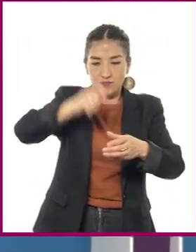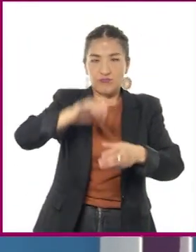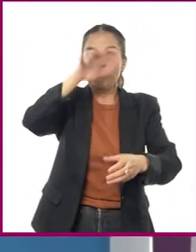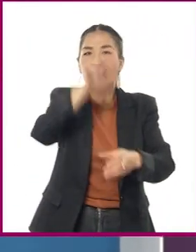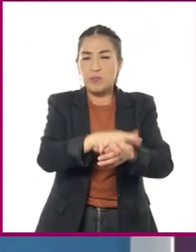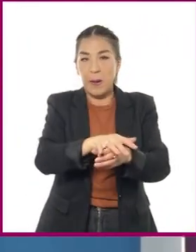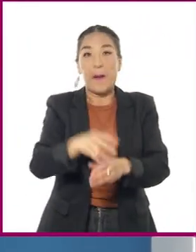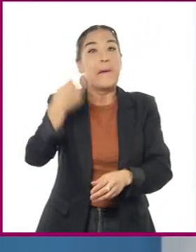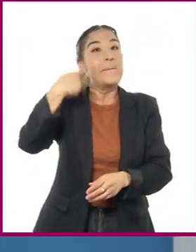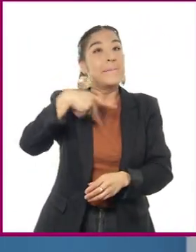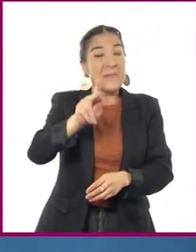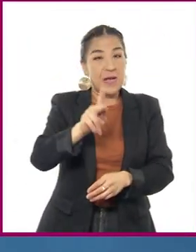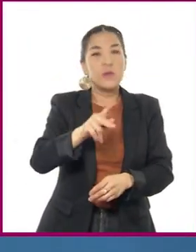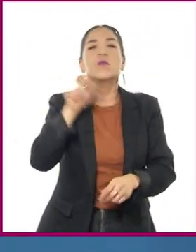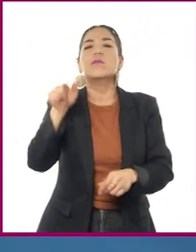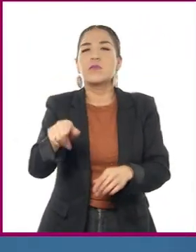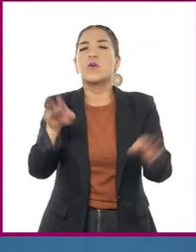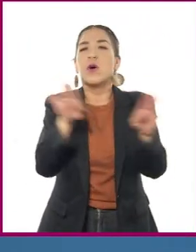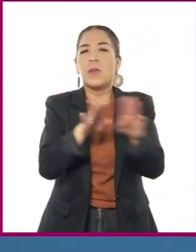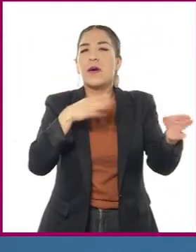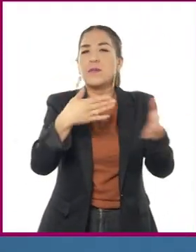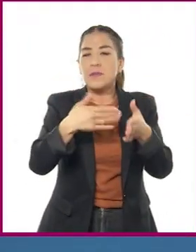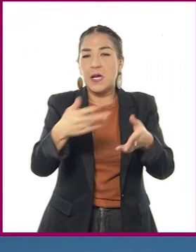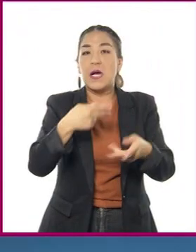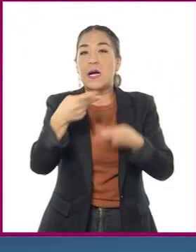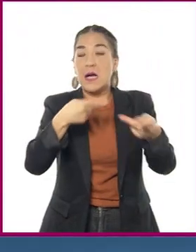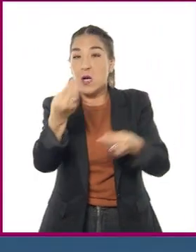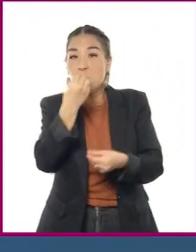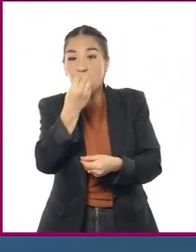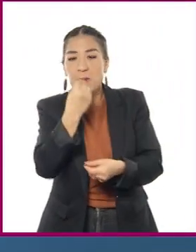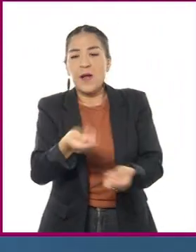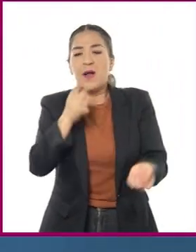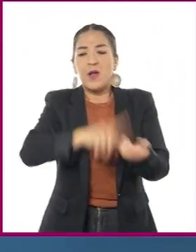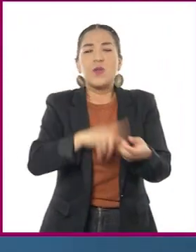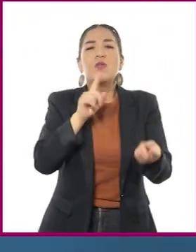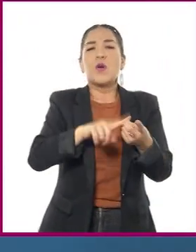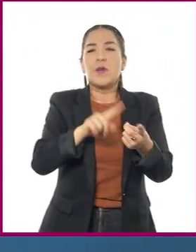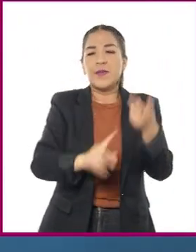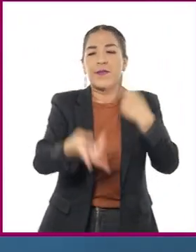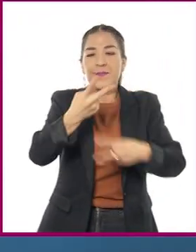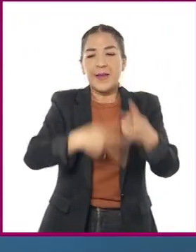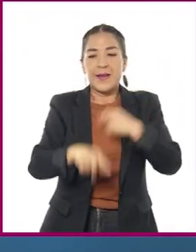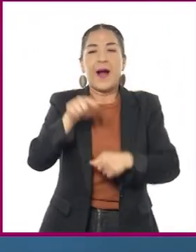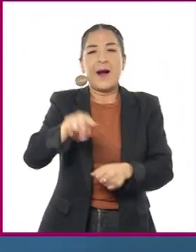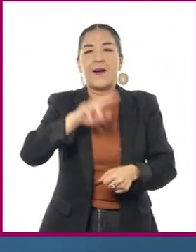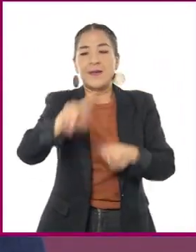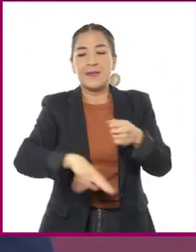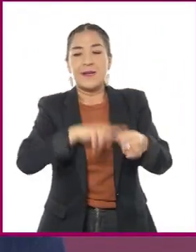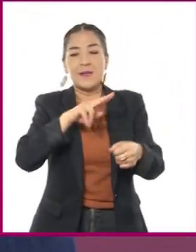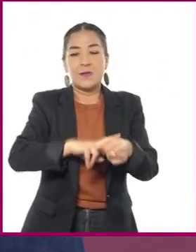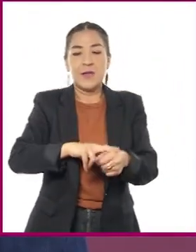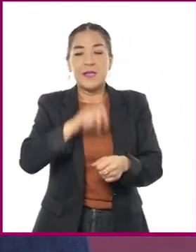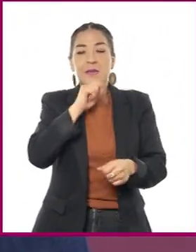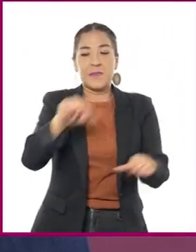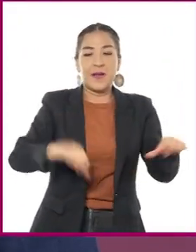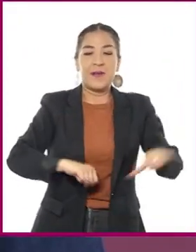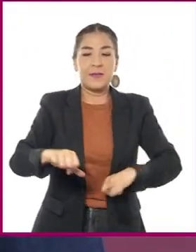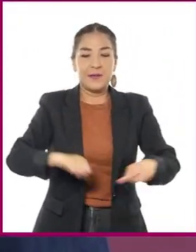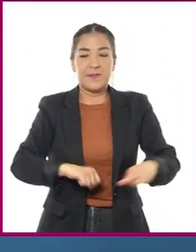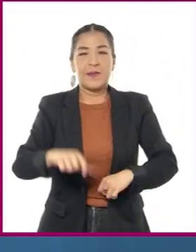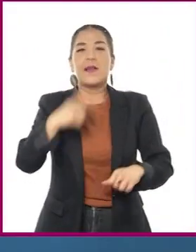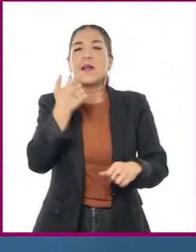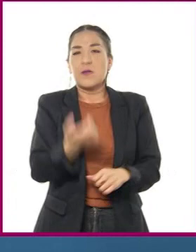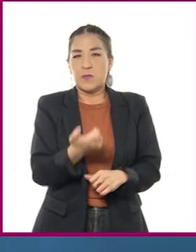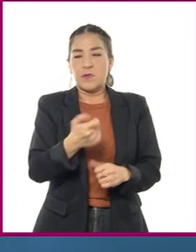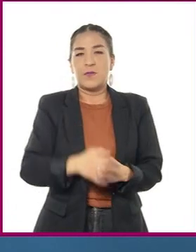Pero déjame decirte que los alimentos que consumimos se obtienen a partir de la naturaleza y de las actividades